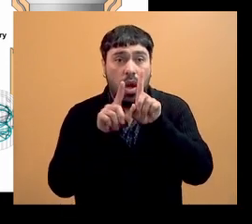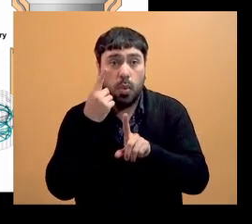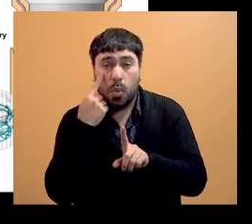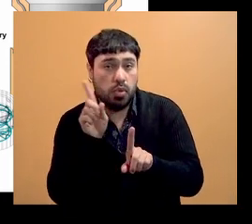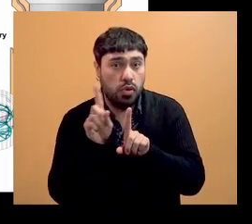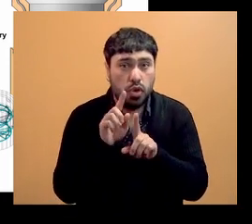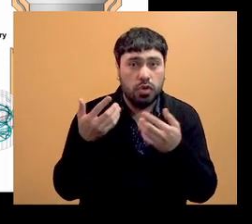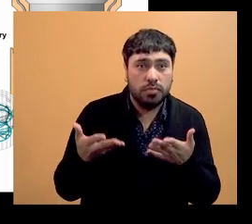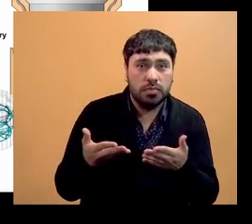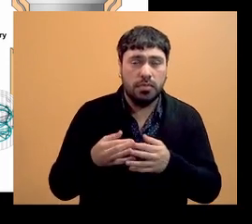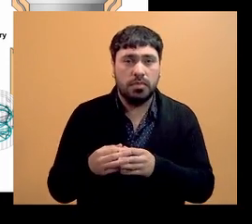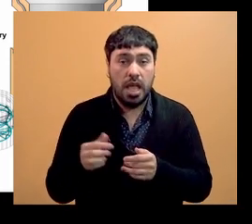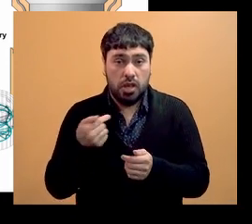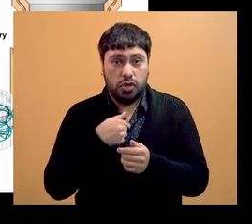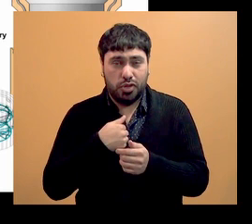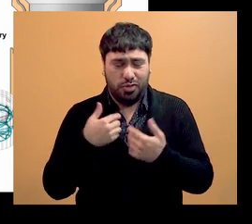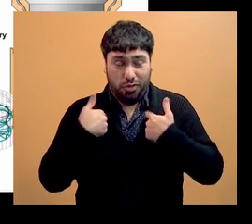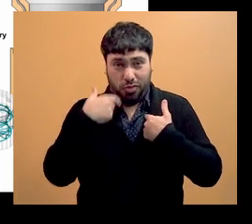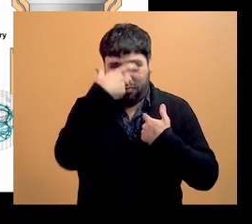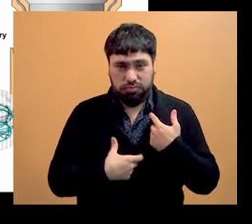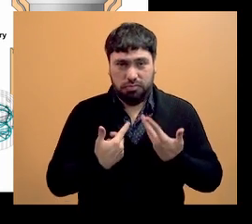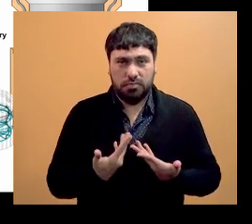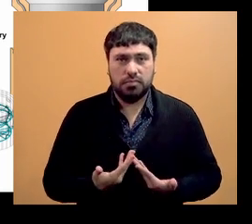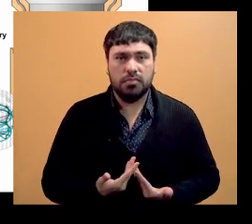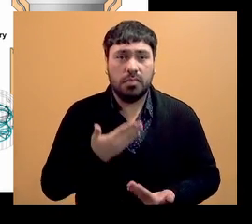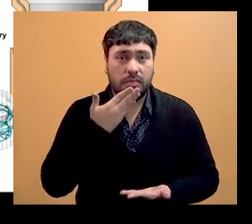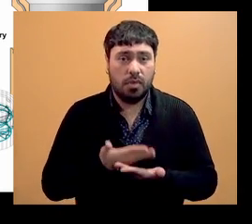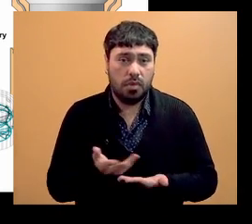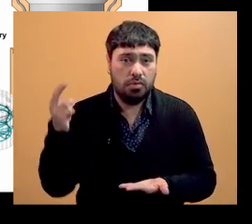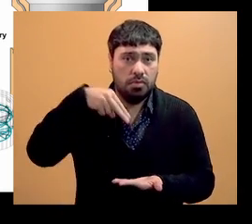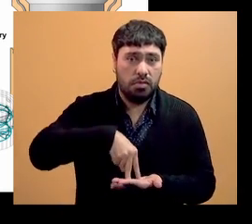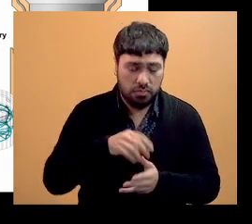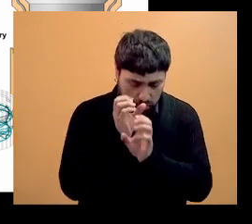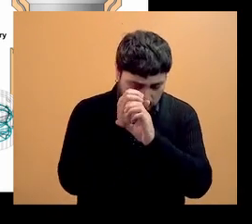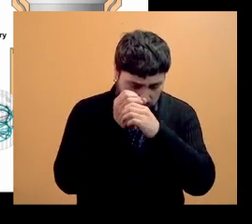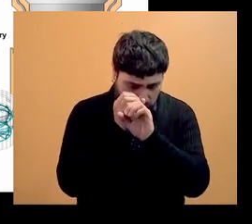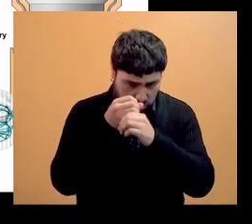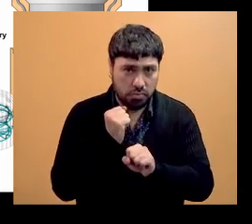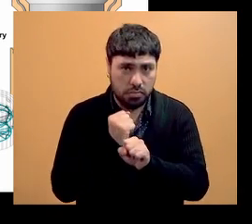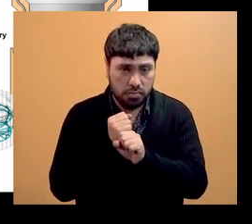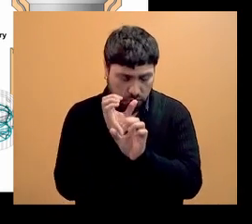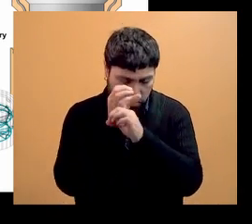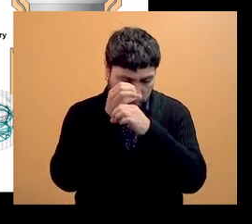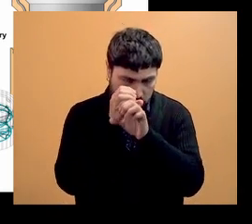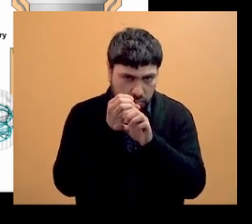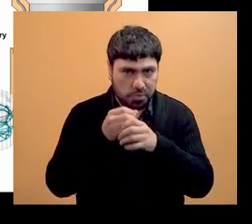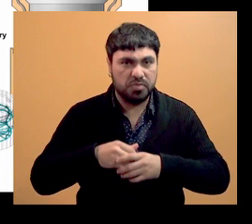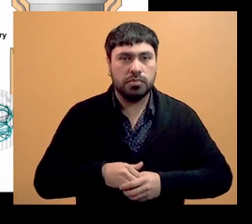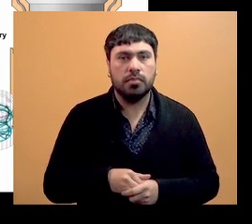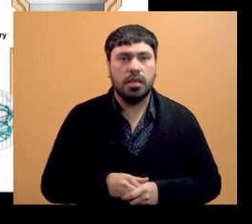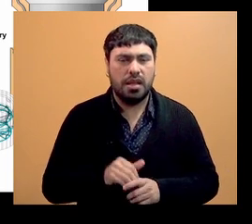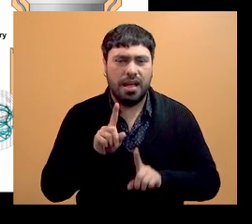que me tocó ver a mí en particular durante mi estadía allá en el laboratorio de impresión en metal, donde se utilizan máquinas